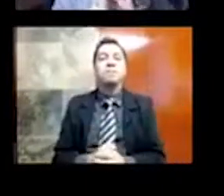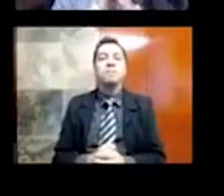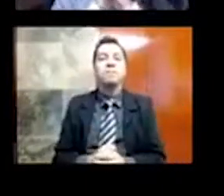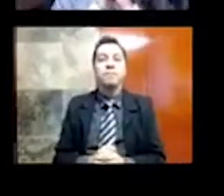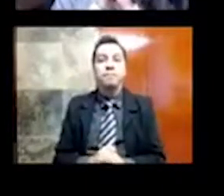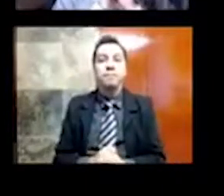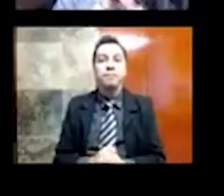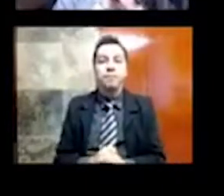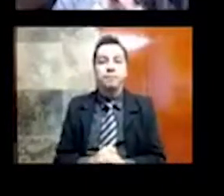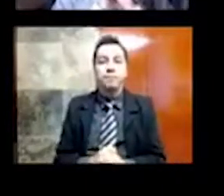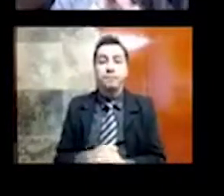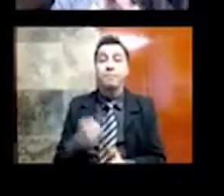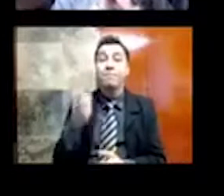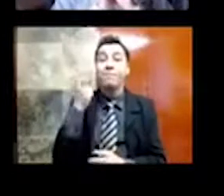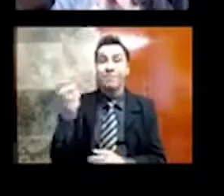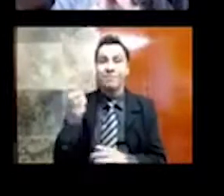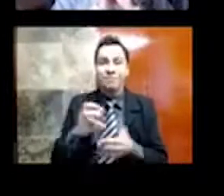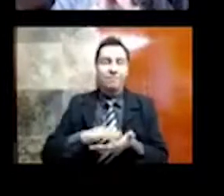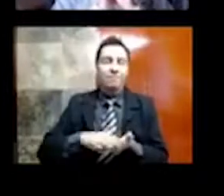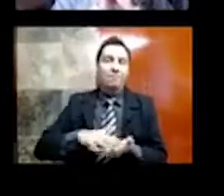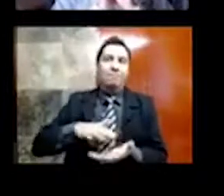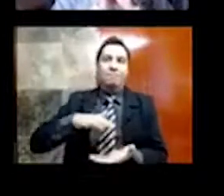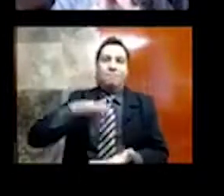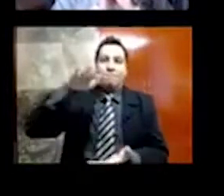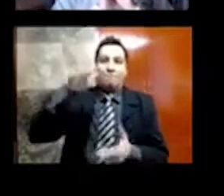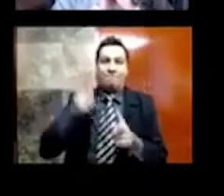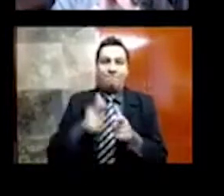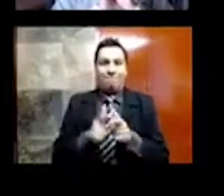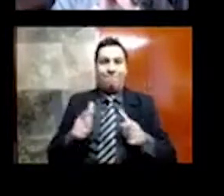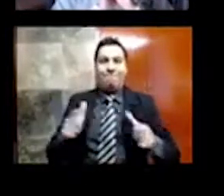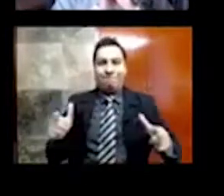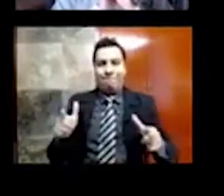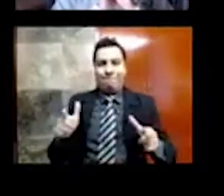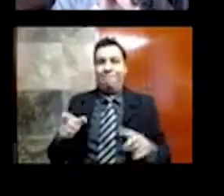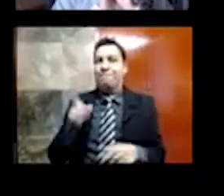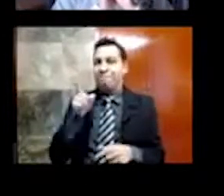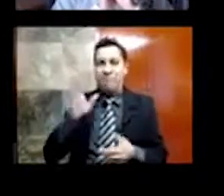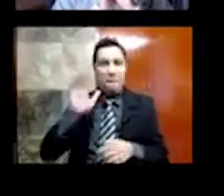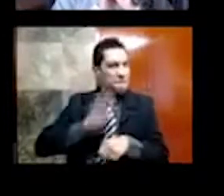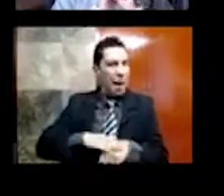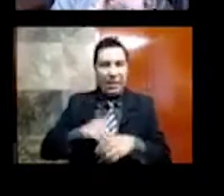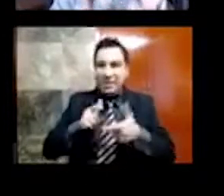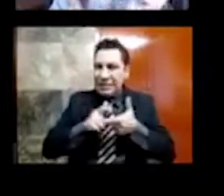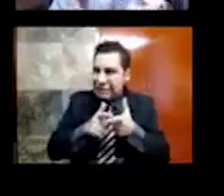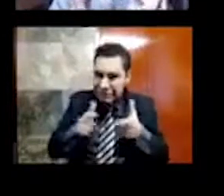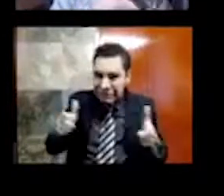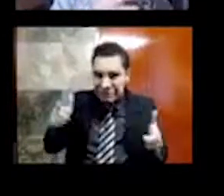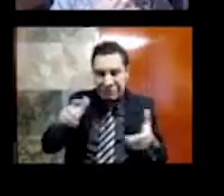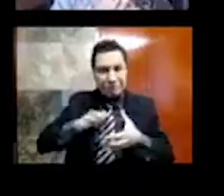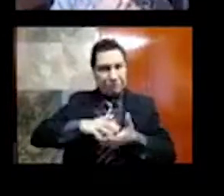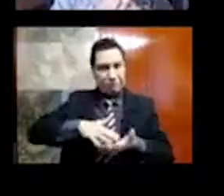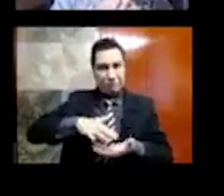Esta era la gigantesca pirámide, la gigantesca.